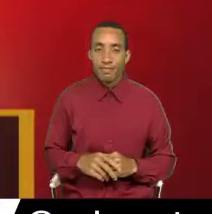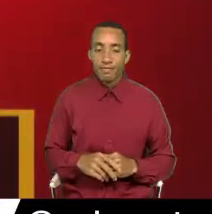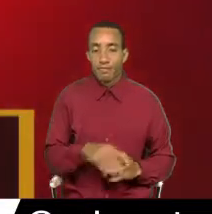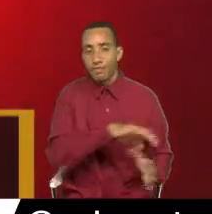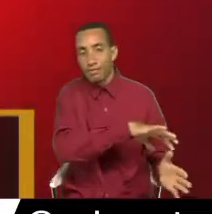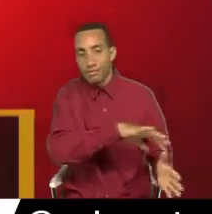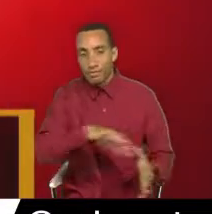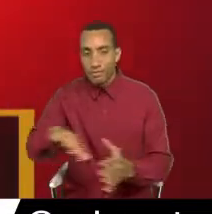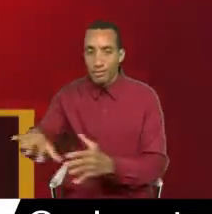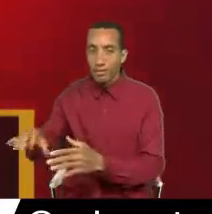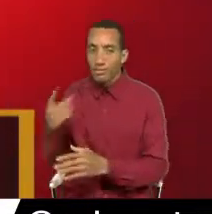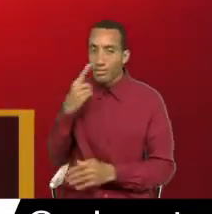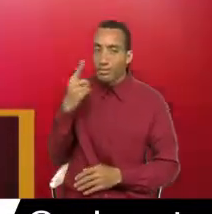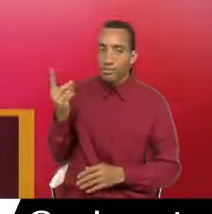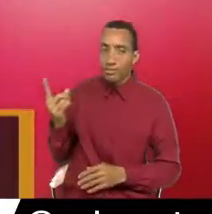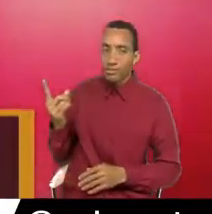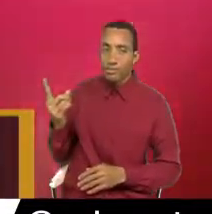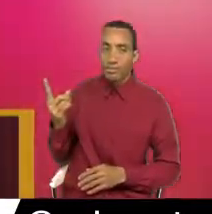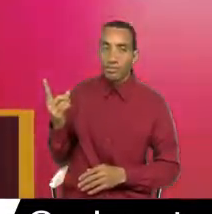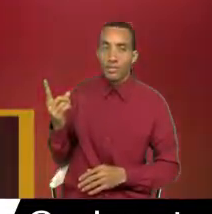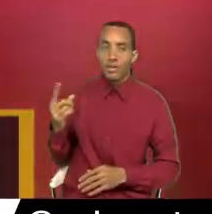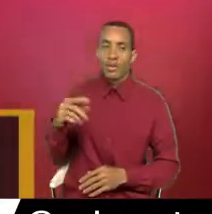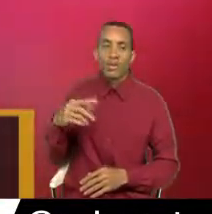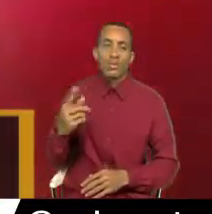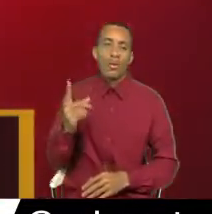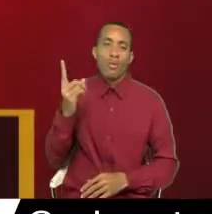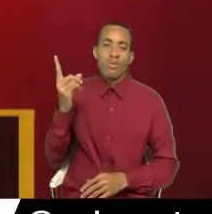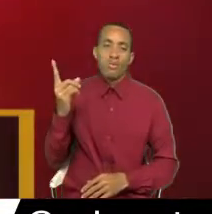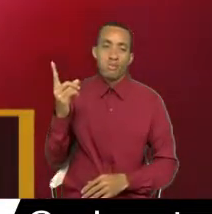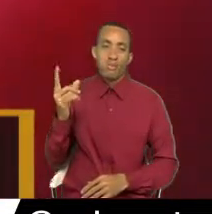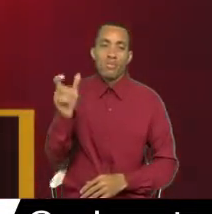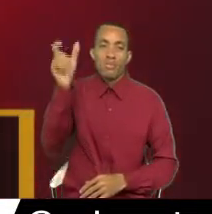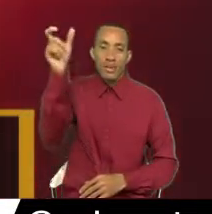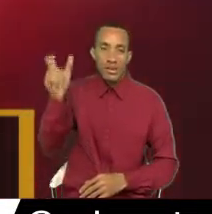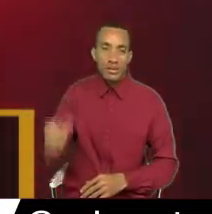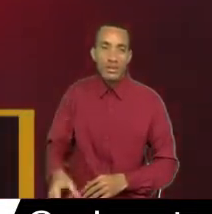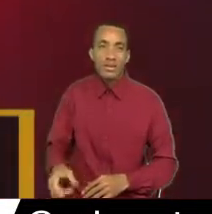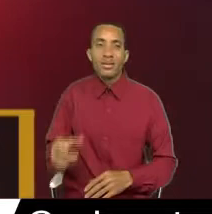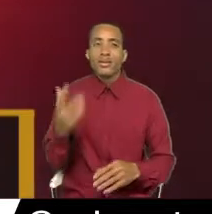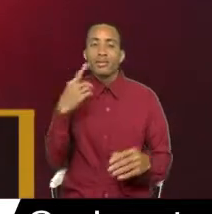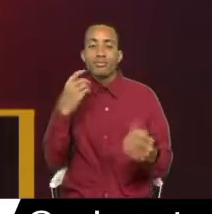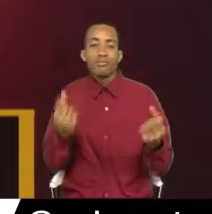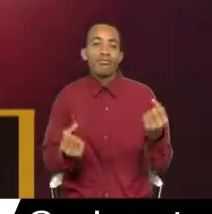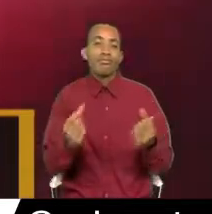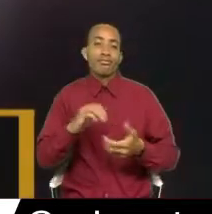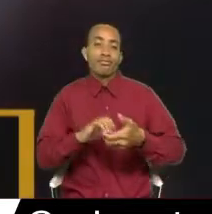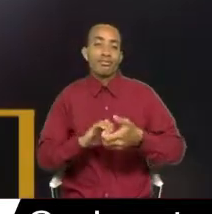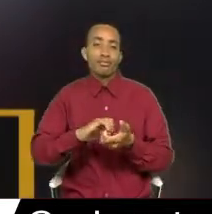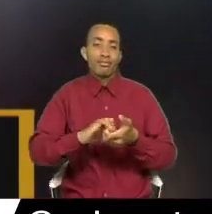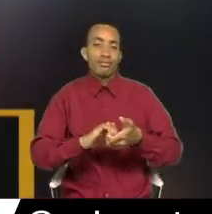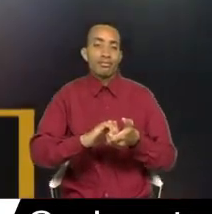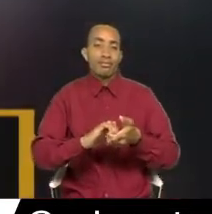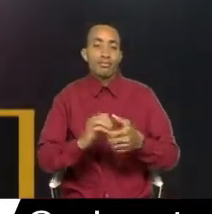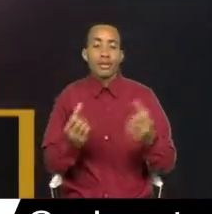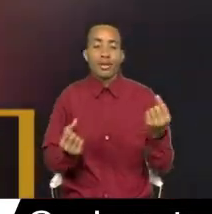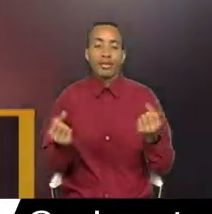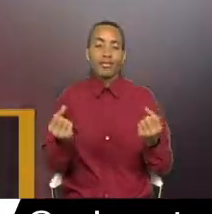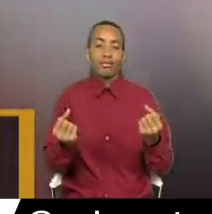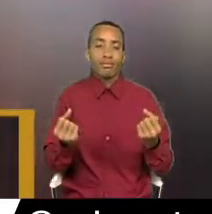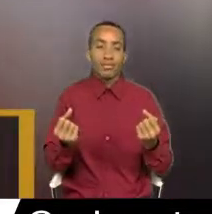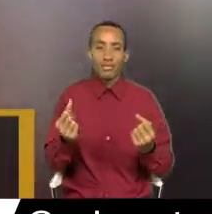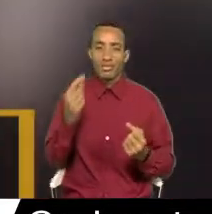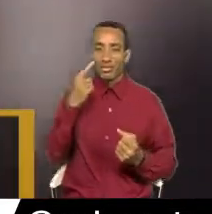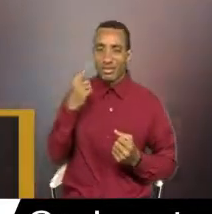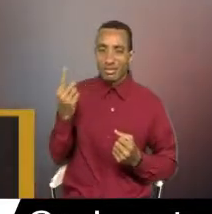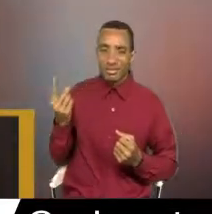Seguimos nuestro reportero ciudadano mostrando imprudencias. En esta oportunidad vemos cómo viaja este hombre en la parte trasera de una tractomula. El